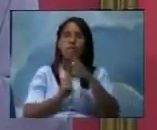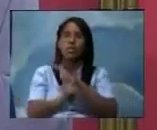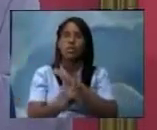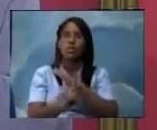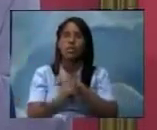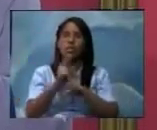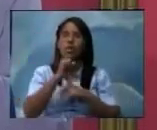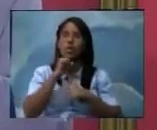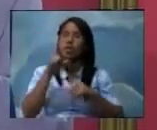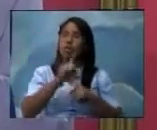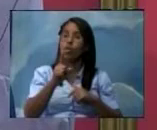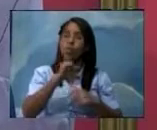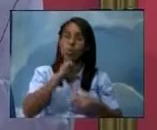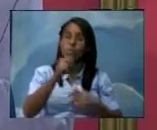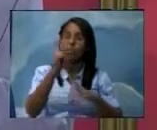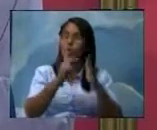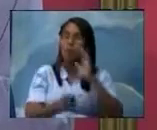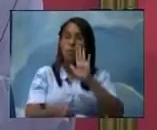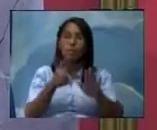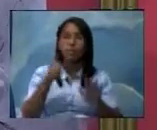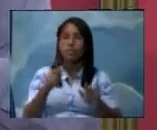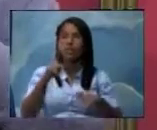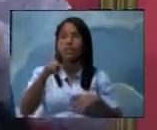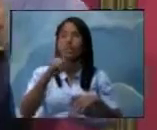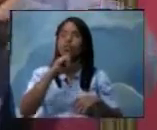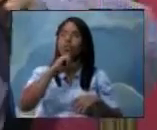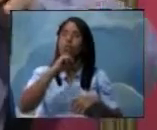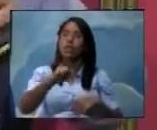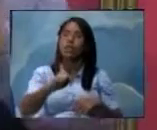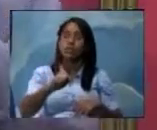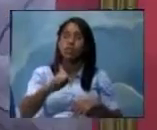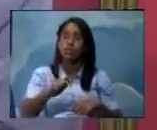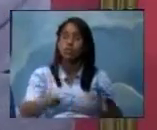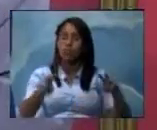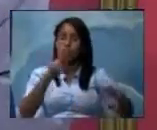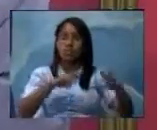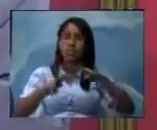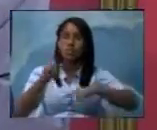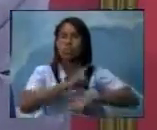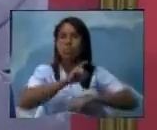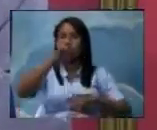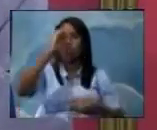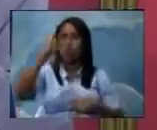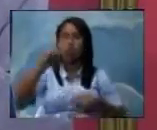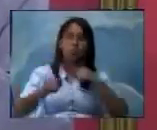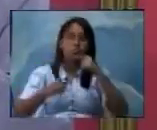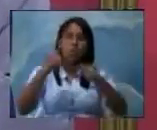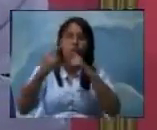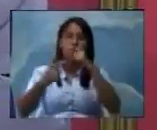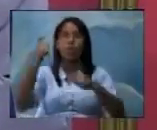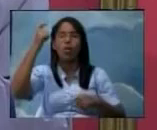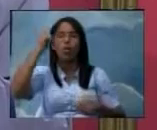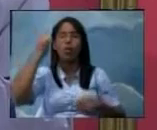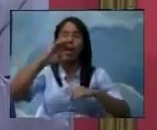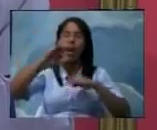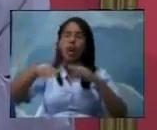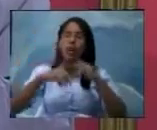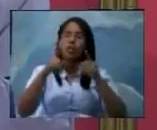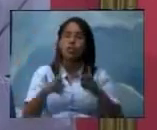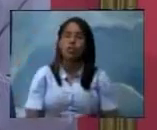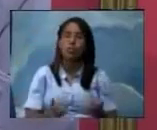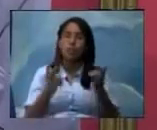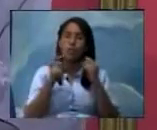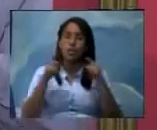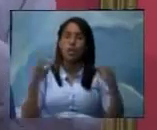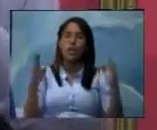visión, esto no es un programa más. Esto es una visitación de Dios todos los días a tu